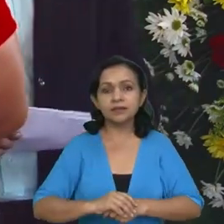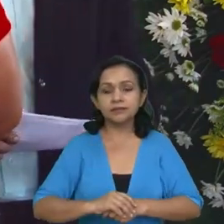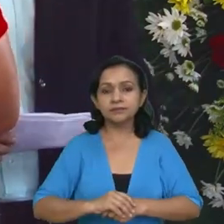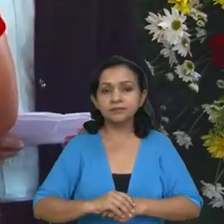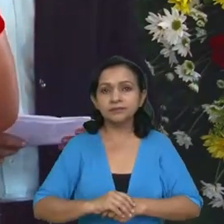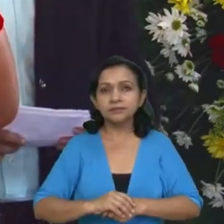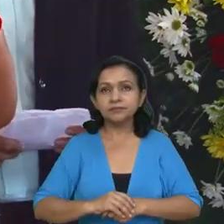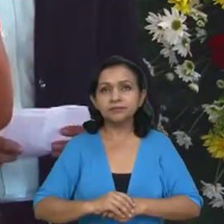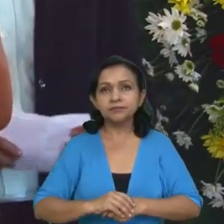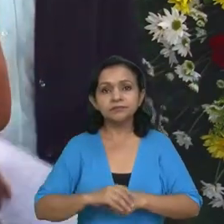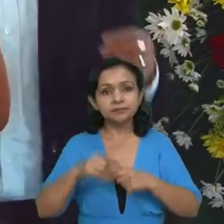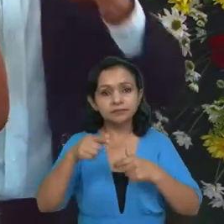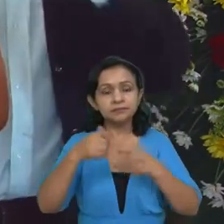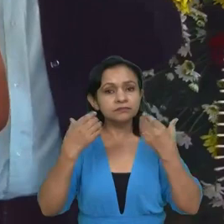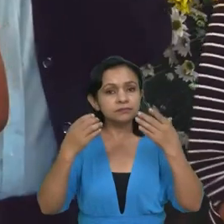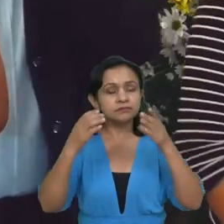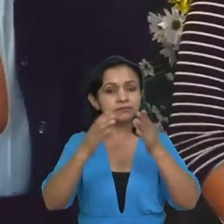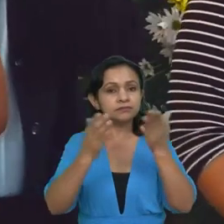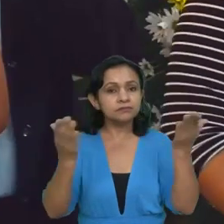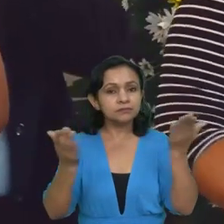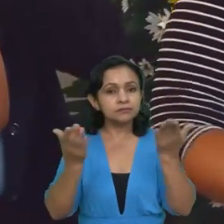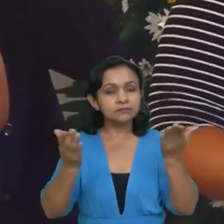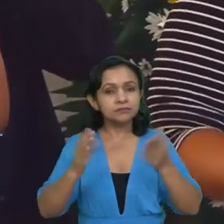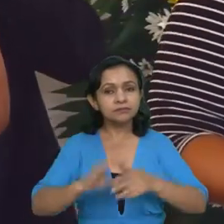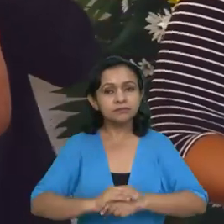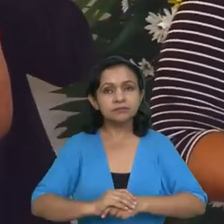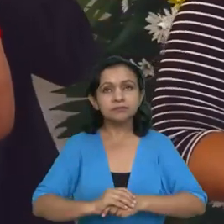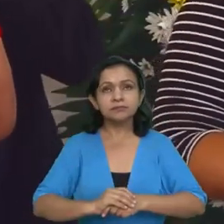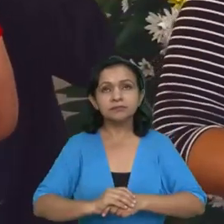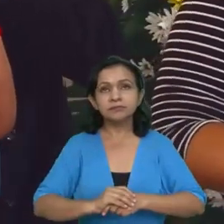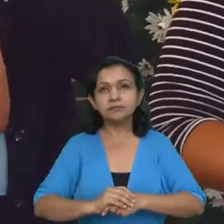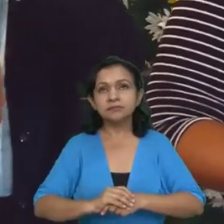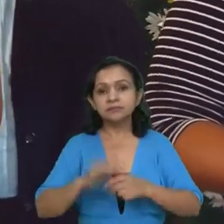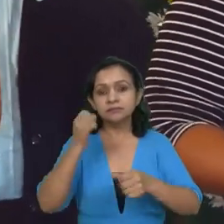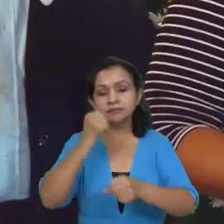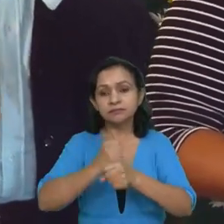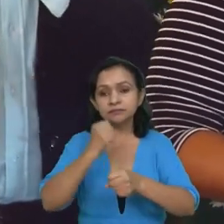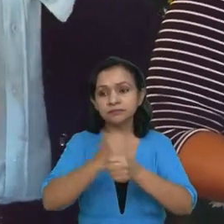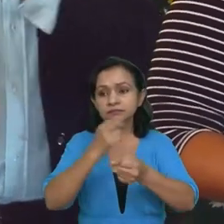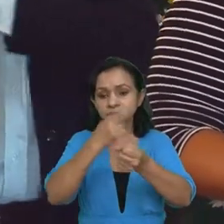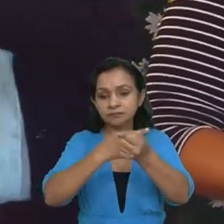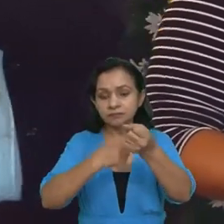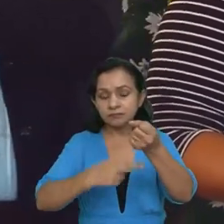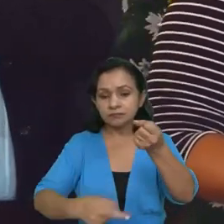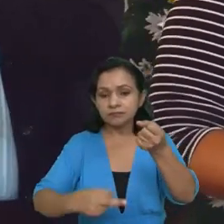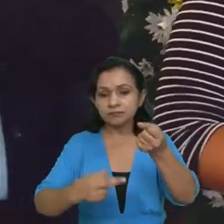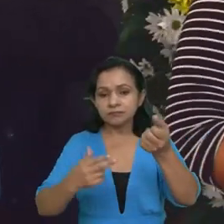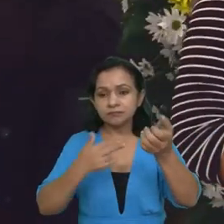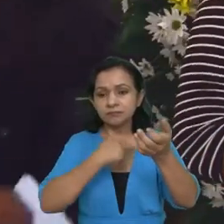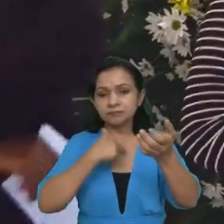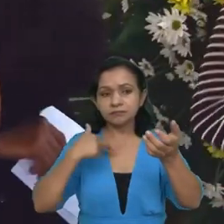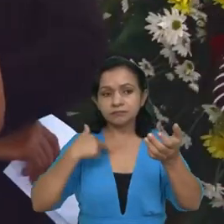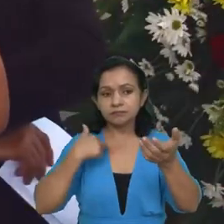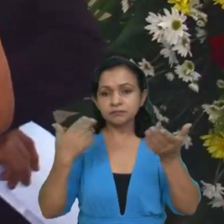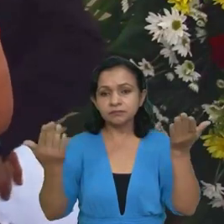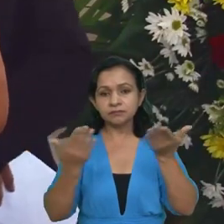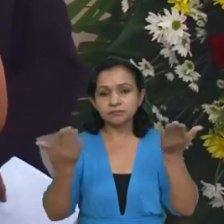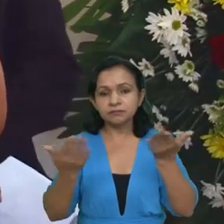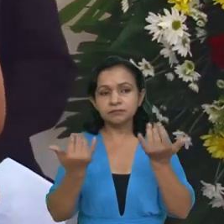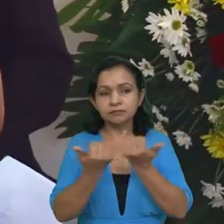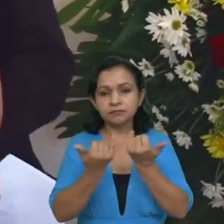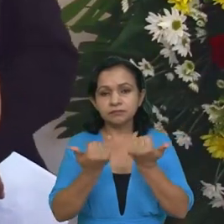y esto es productos de la 1 con esa sangre preciosa que tantos